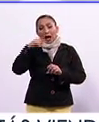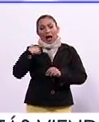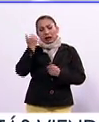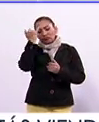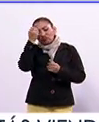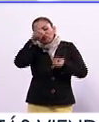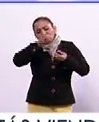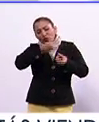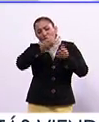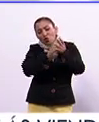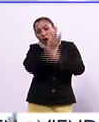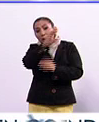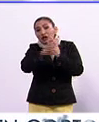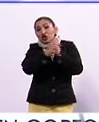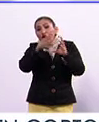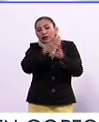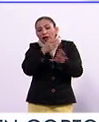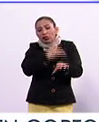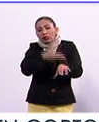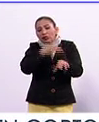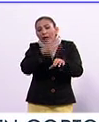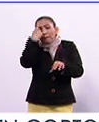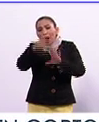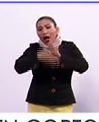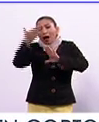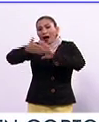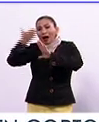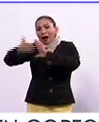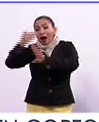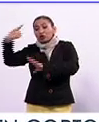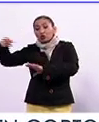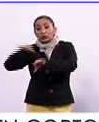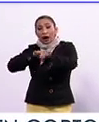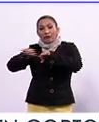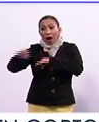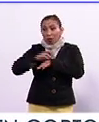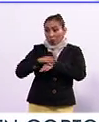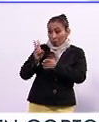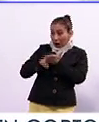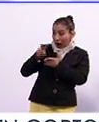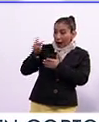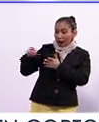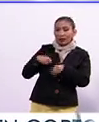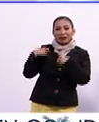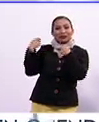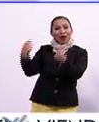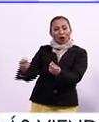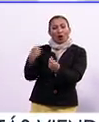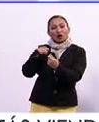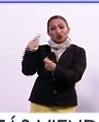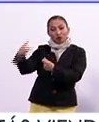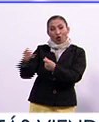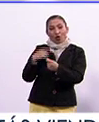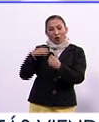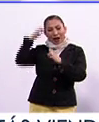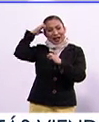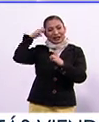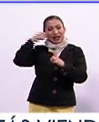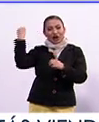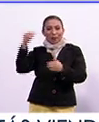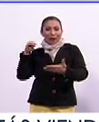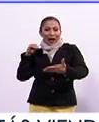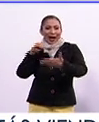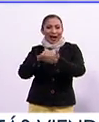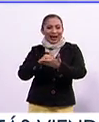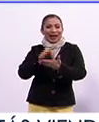aportó valiosas innovaciones en los procesos constructivos, y su labor fue reconocida al otorgarle a una de sus estaciones el